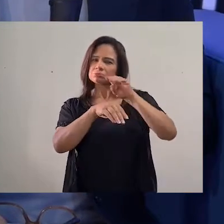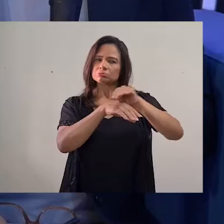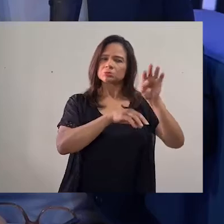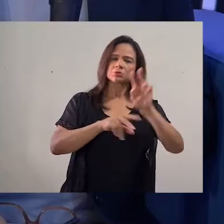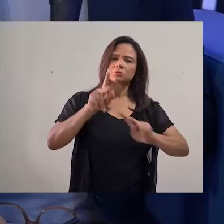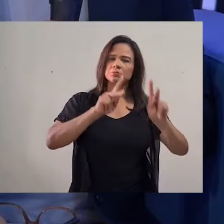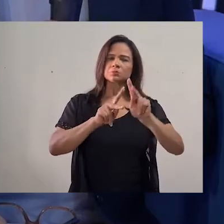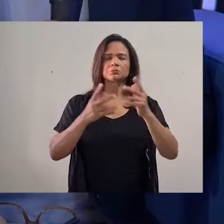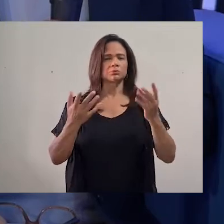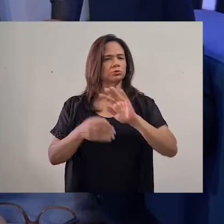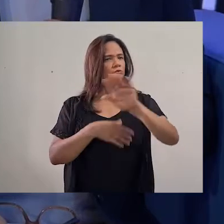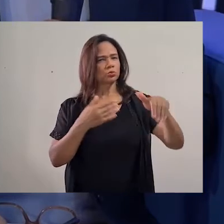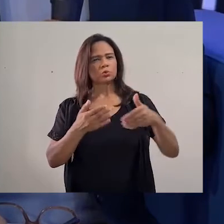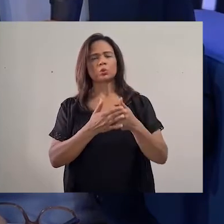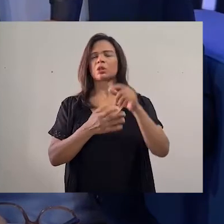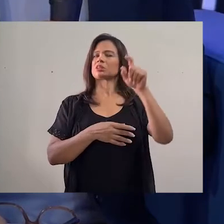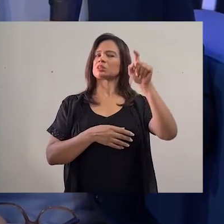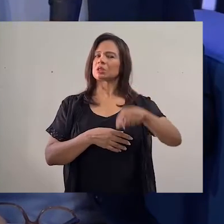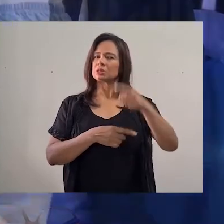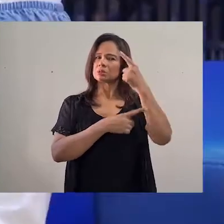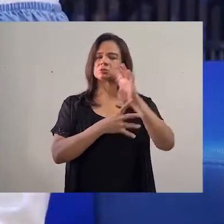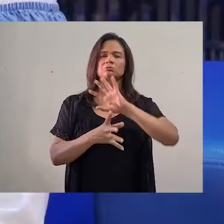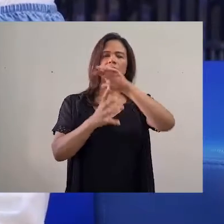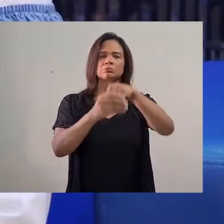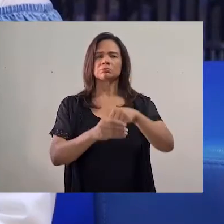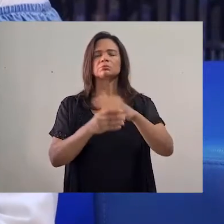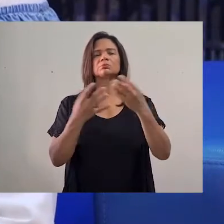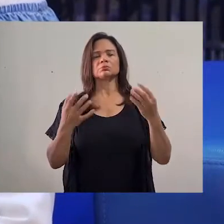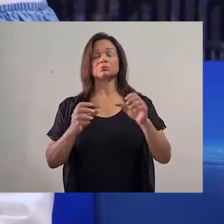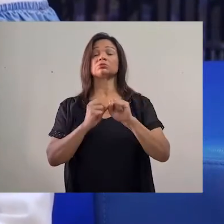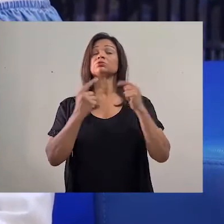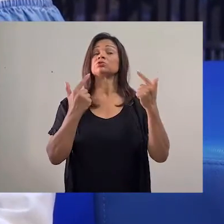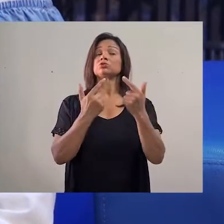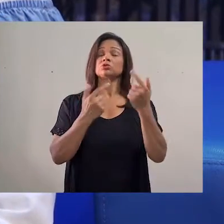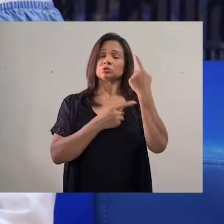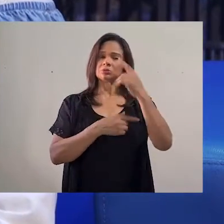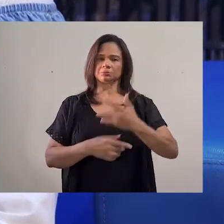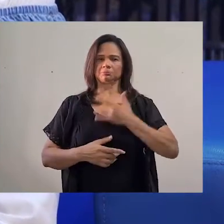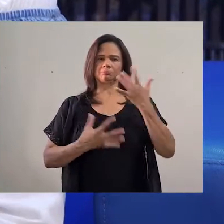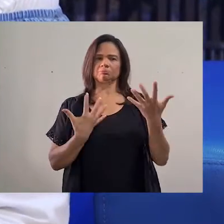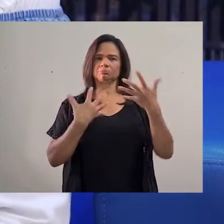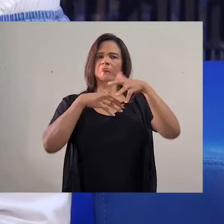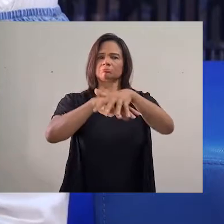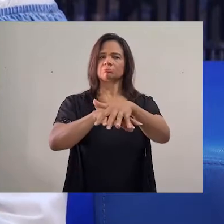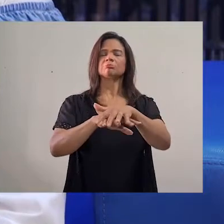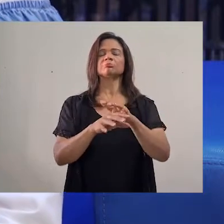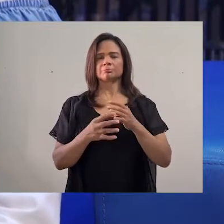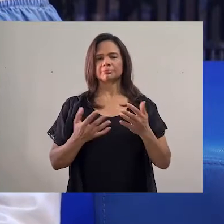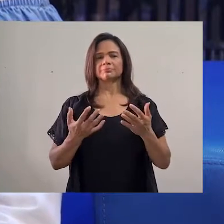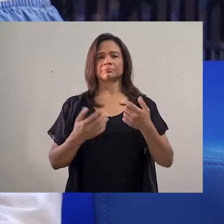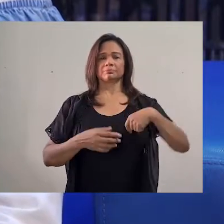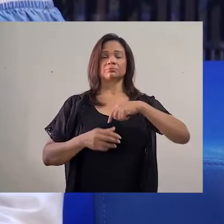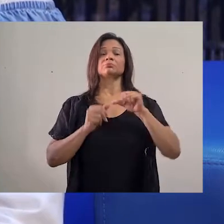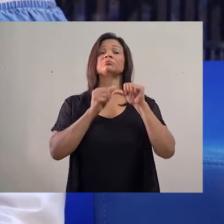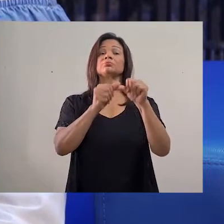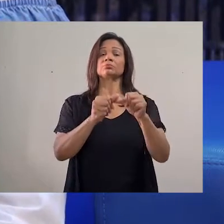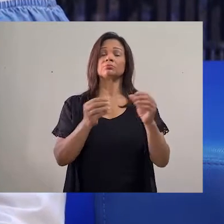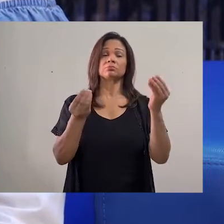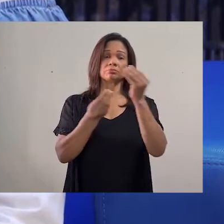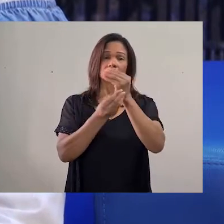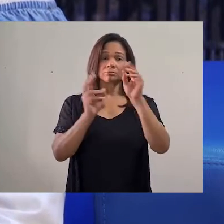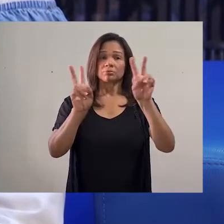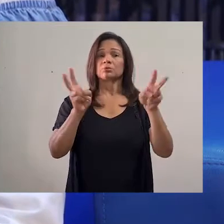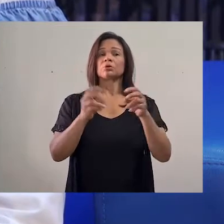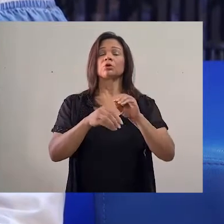para concientizar a la población de que todos debemos ser parte de la sociedad y sentirnos incluidos en la misma.